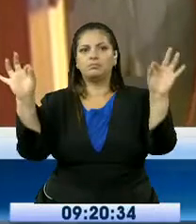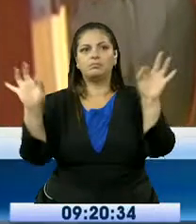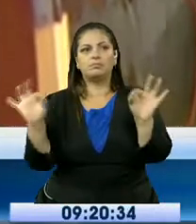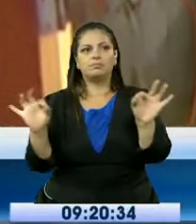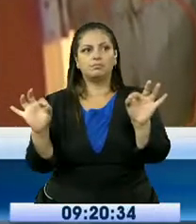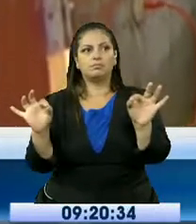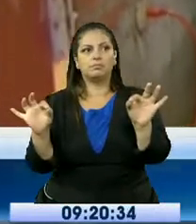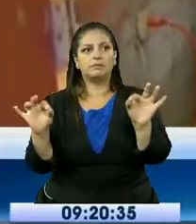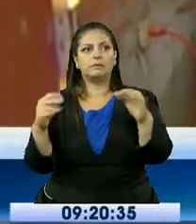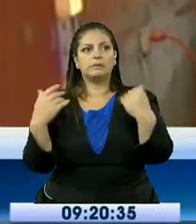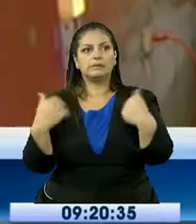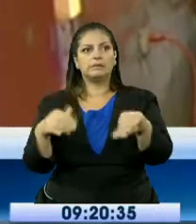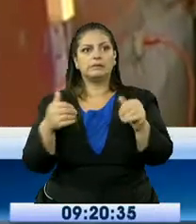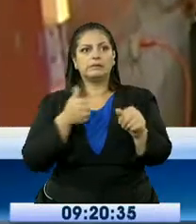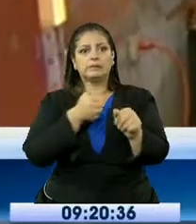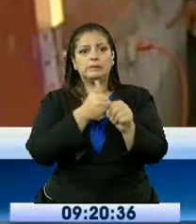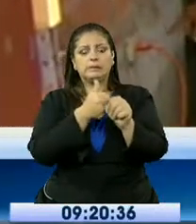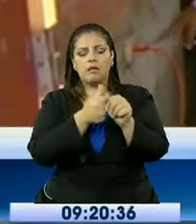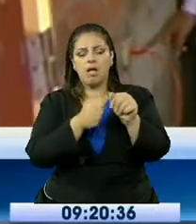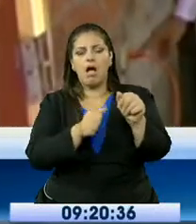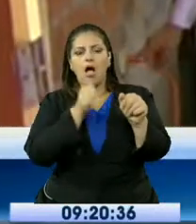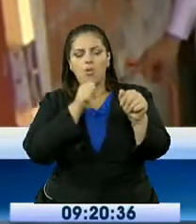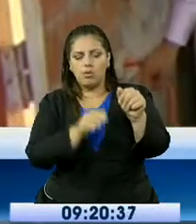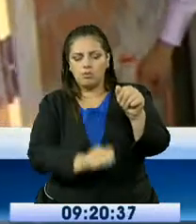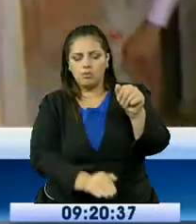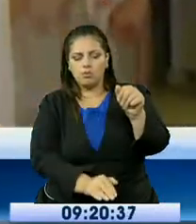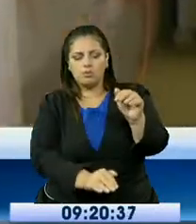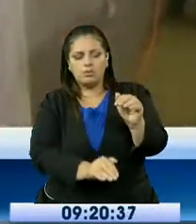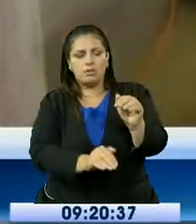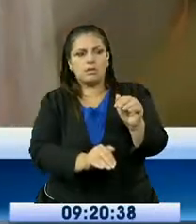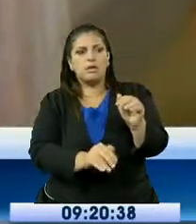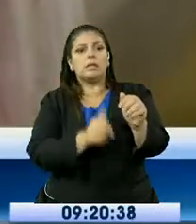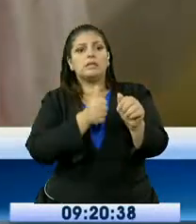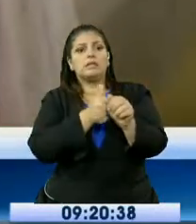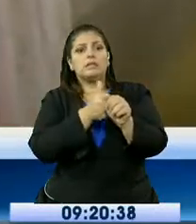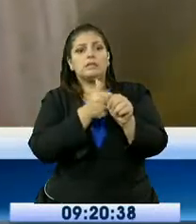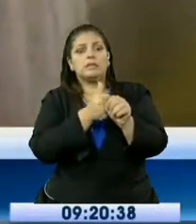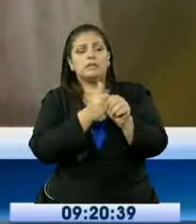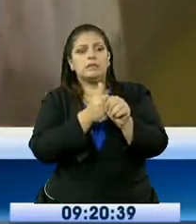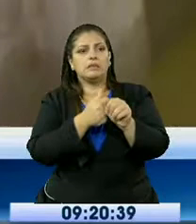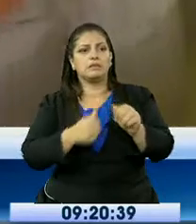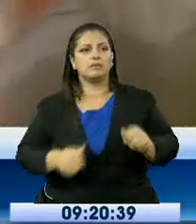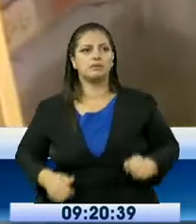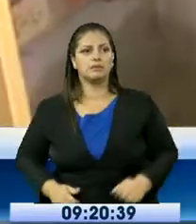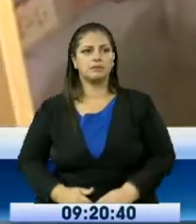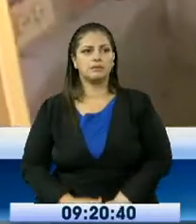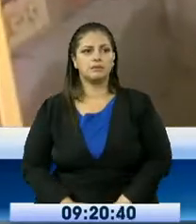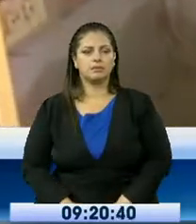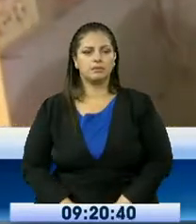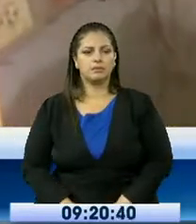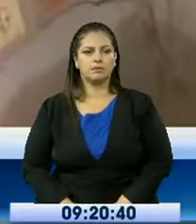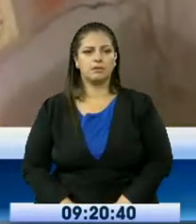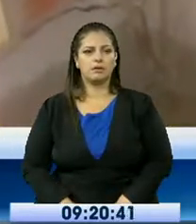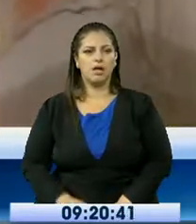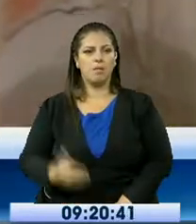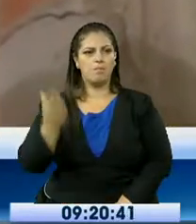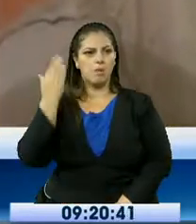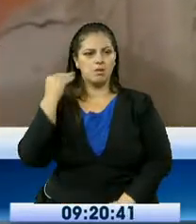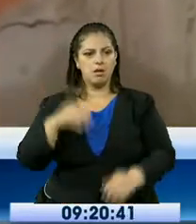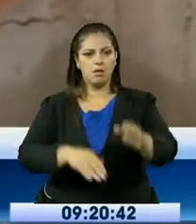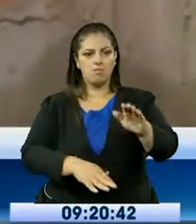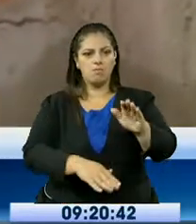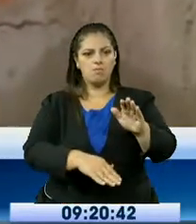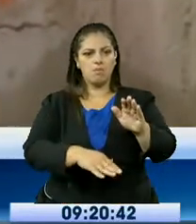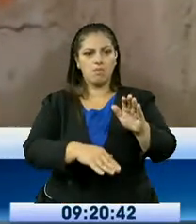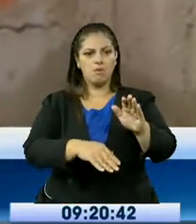bastante cercas al nivel del agua. Por acá hay incluso la sombra, como se observa, la sombra hasta donde ha